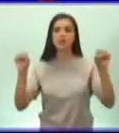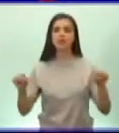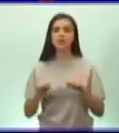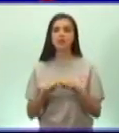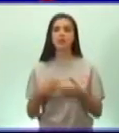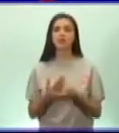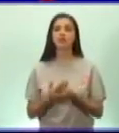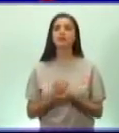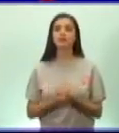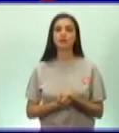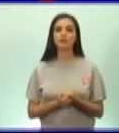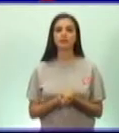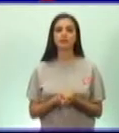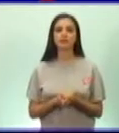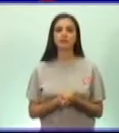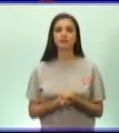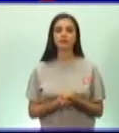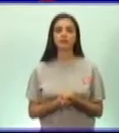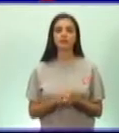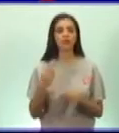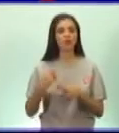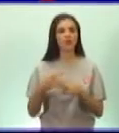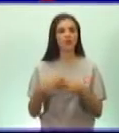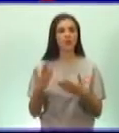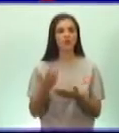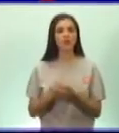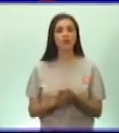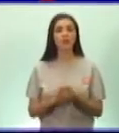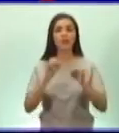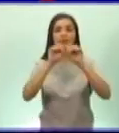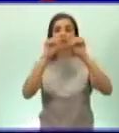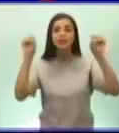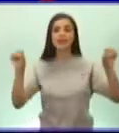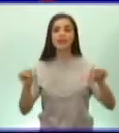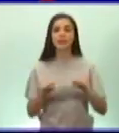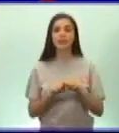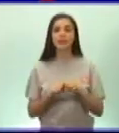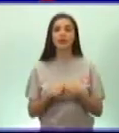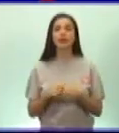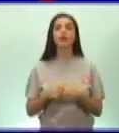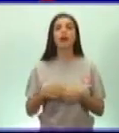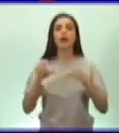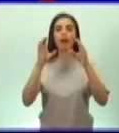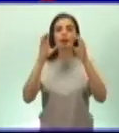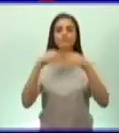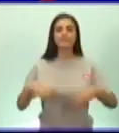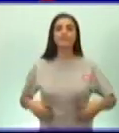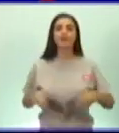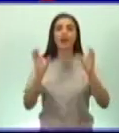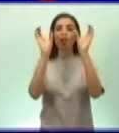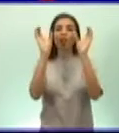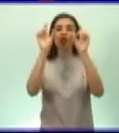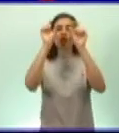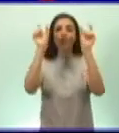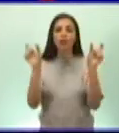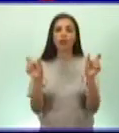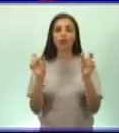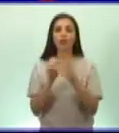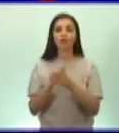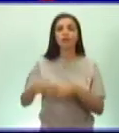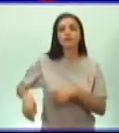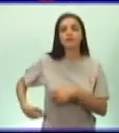sistema precisamente recibe el nombre de sistema renal. ¿Por qué? Porque